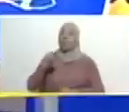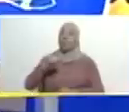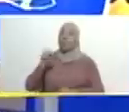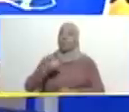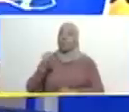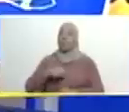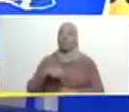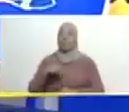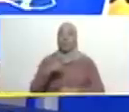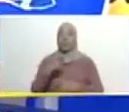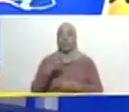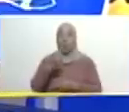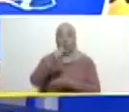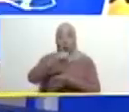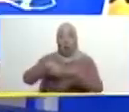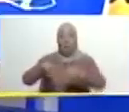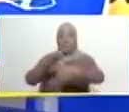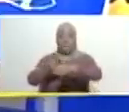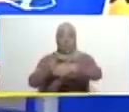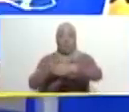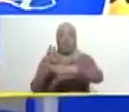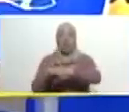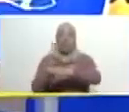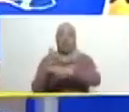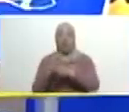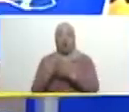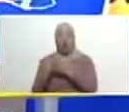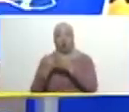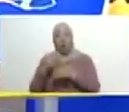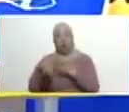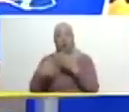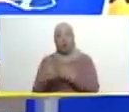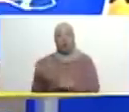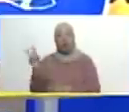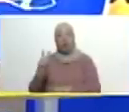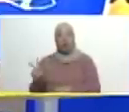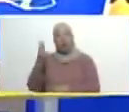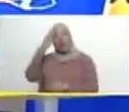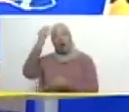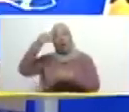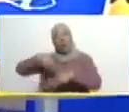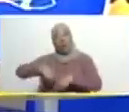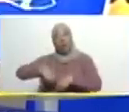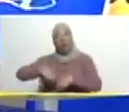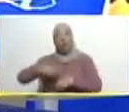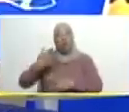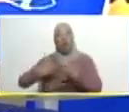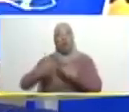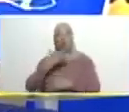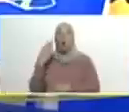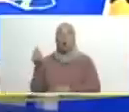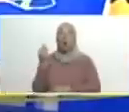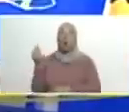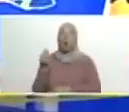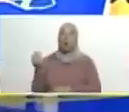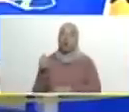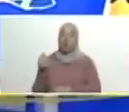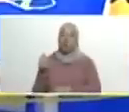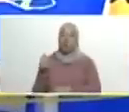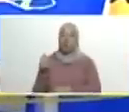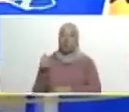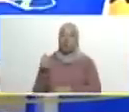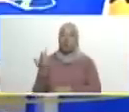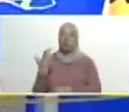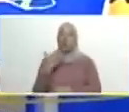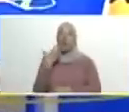firme, y sigamos desarrollando acuerdos entre la juventud de Barbados